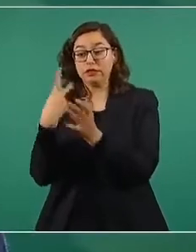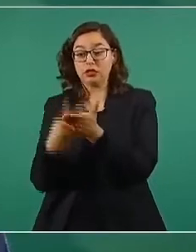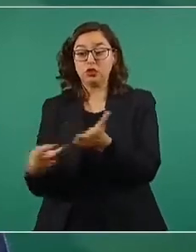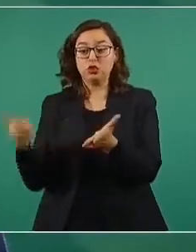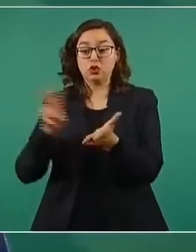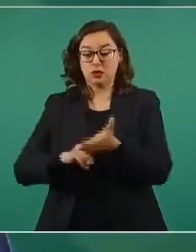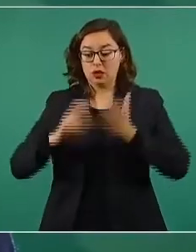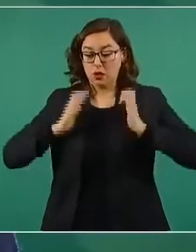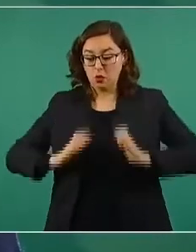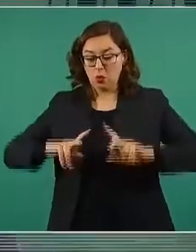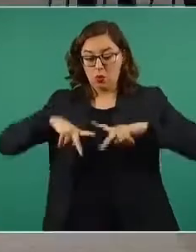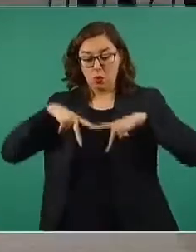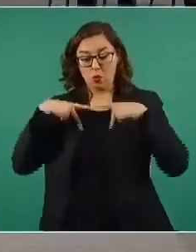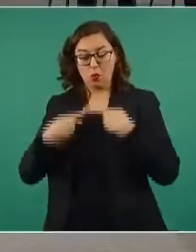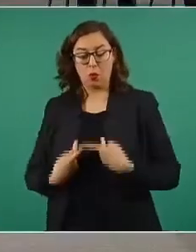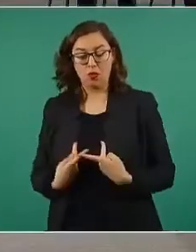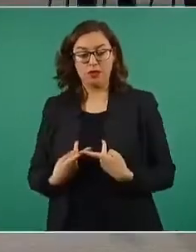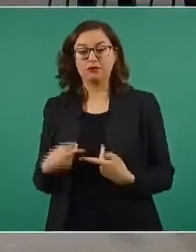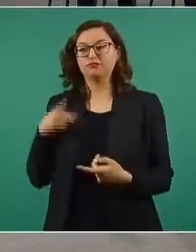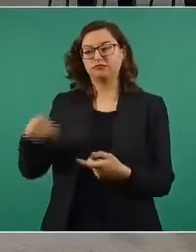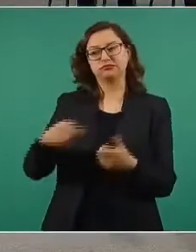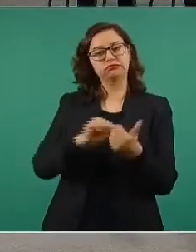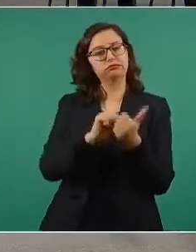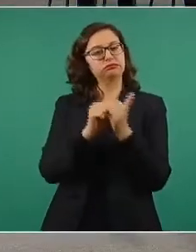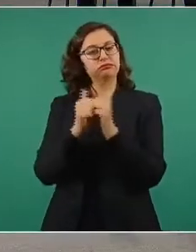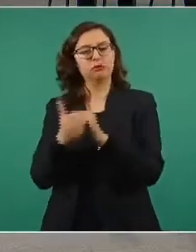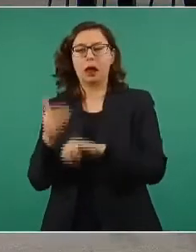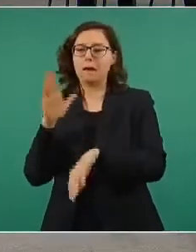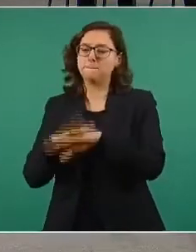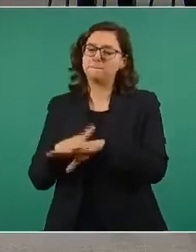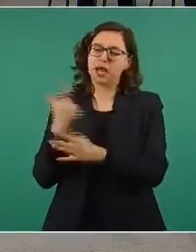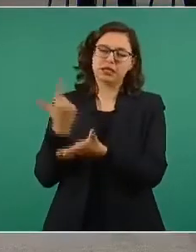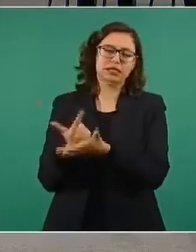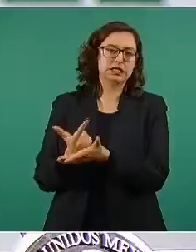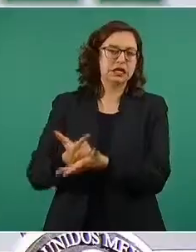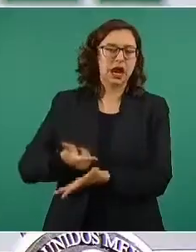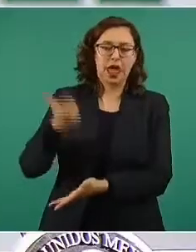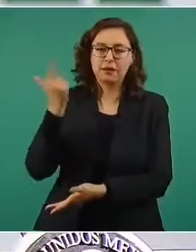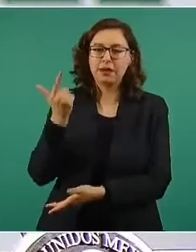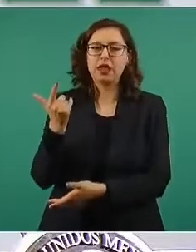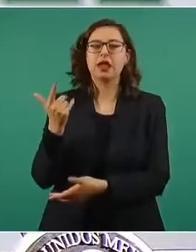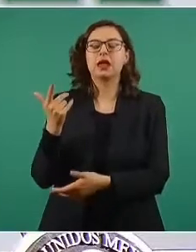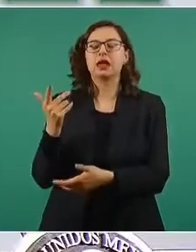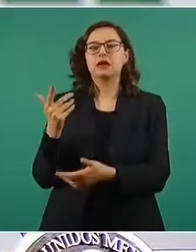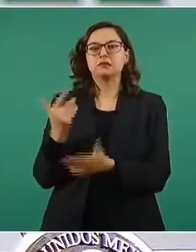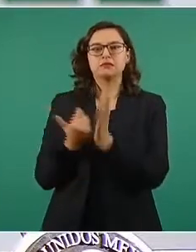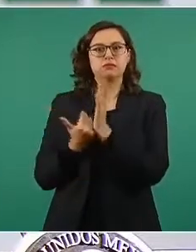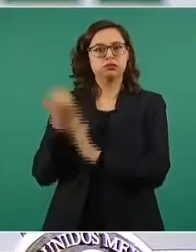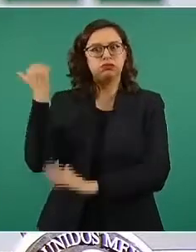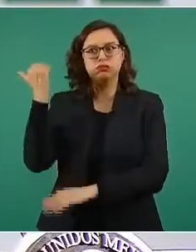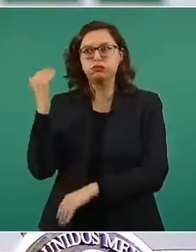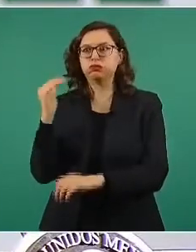sistema inmune son sin duda los elementos que más contribuyen a que la enfermedad se vuelva grave.